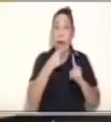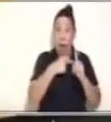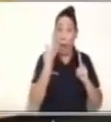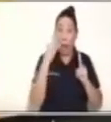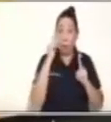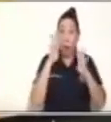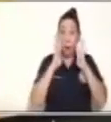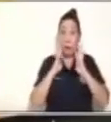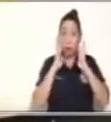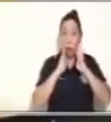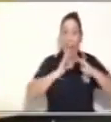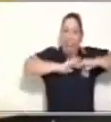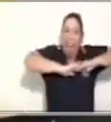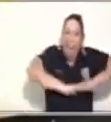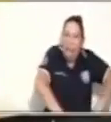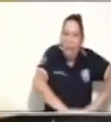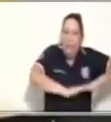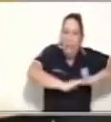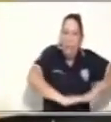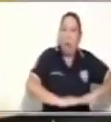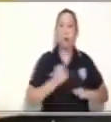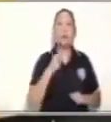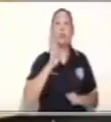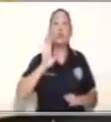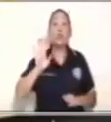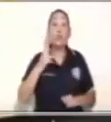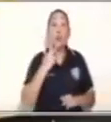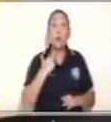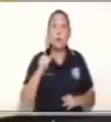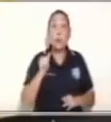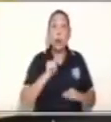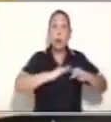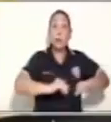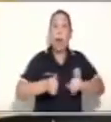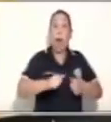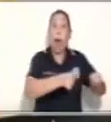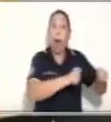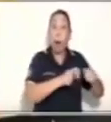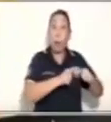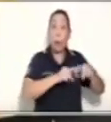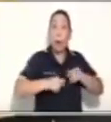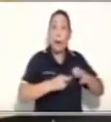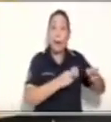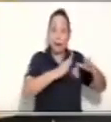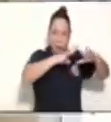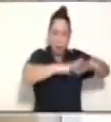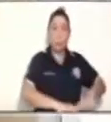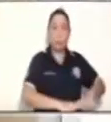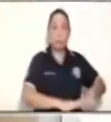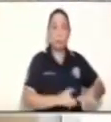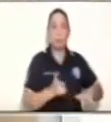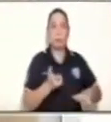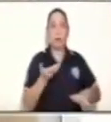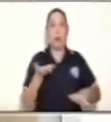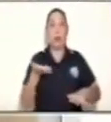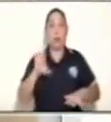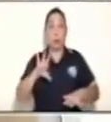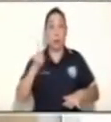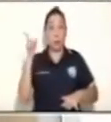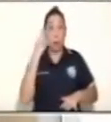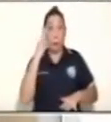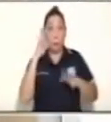es que Dios la castigó y le dijo que iba a tenerla